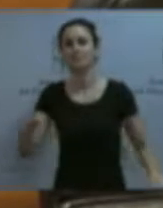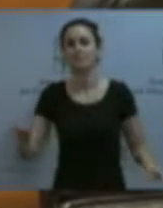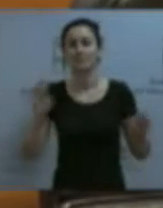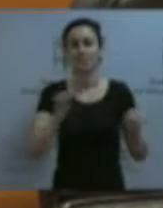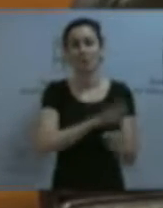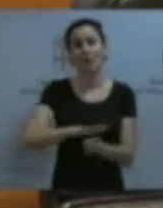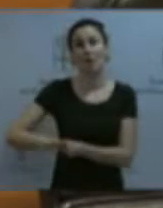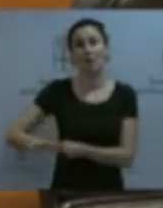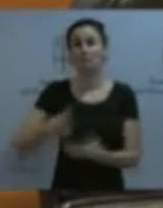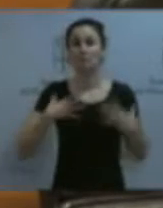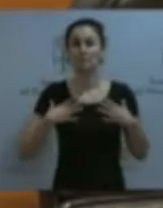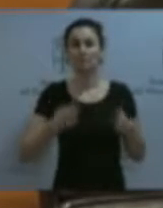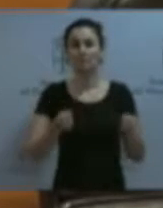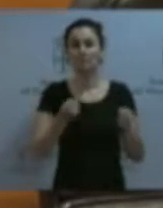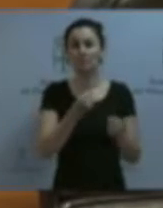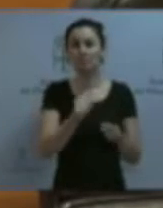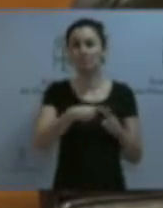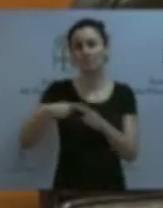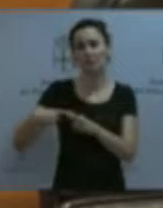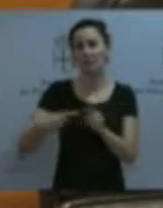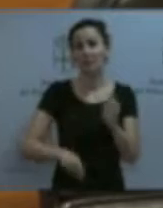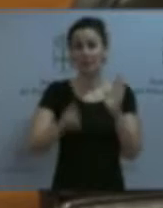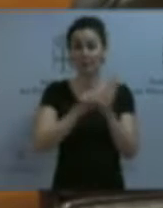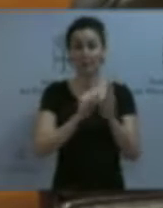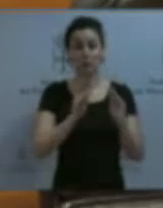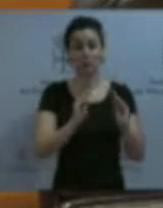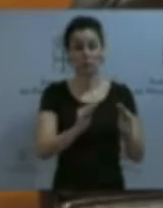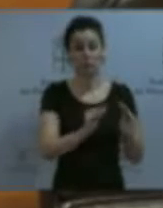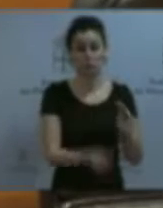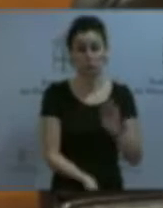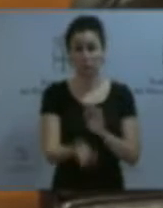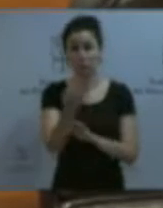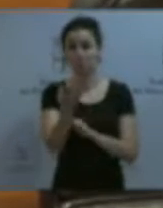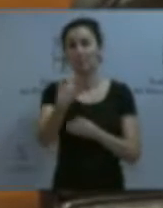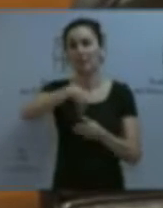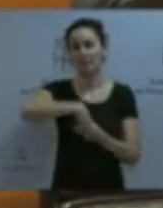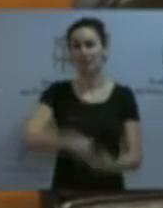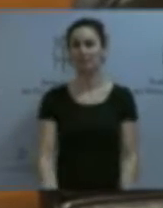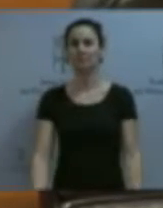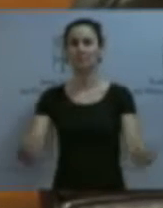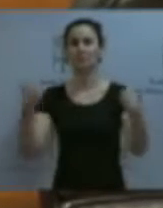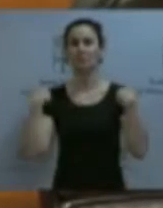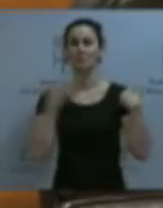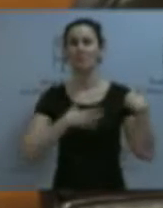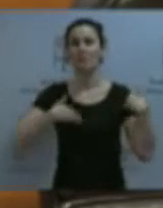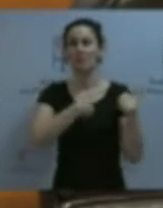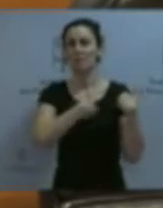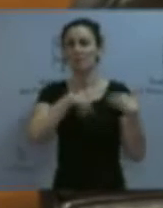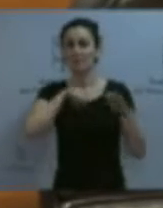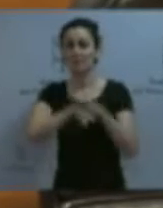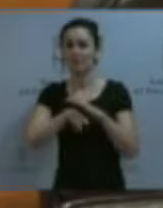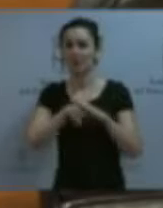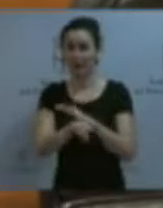áreas sanitarias creadas por el decreto correspondiente tienen entre sus competencias y funciones la gestión de